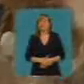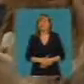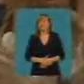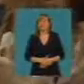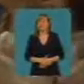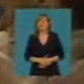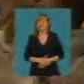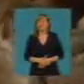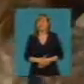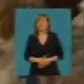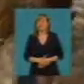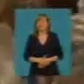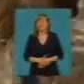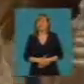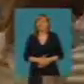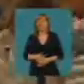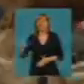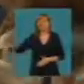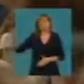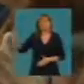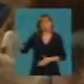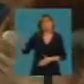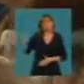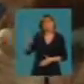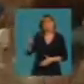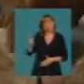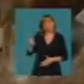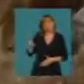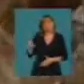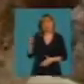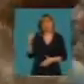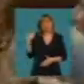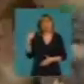Se acerca el señor jefe de gabinete